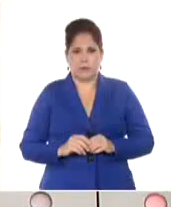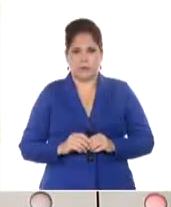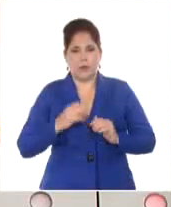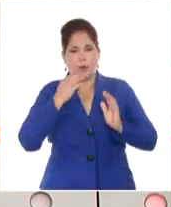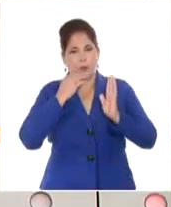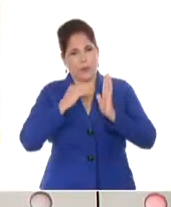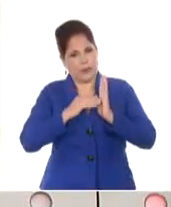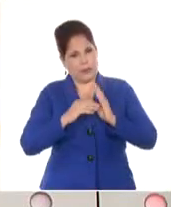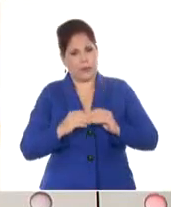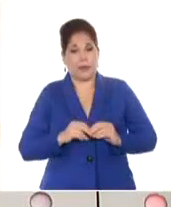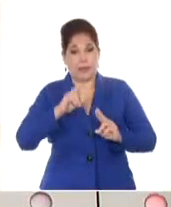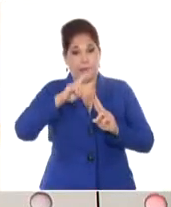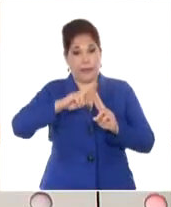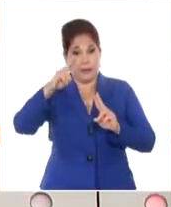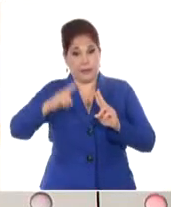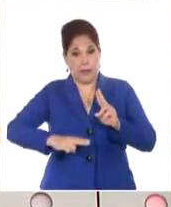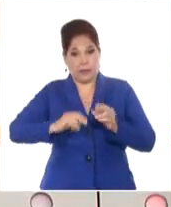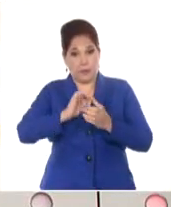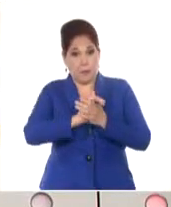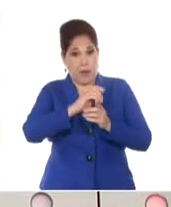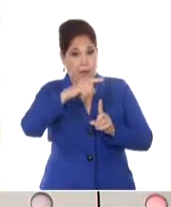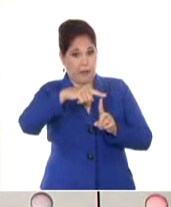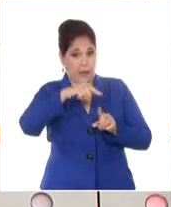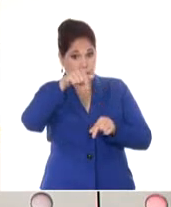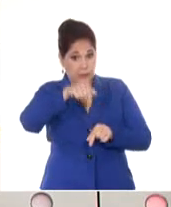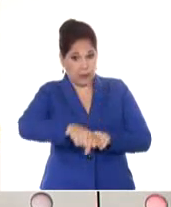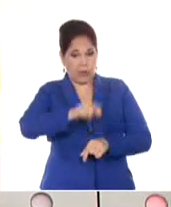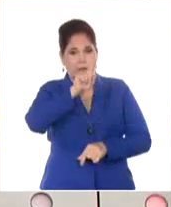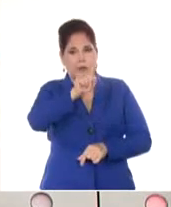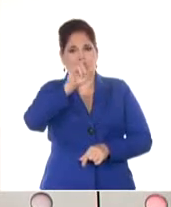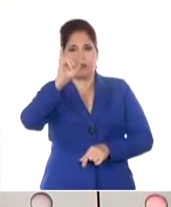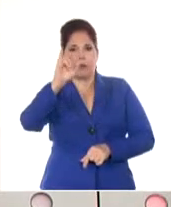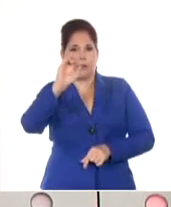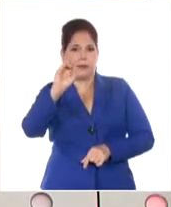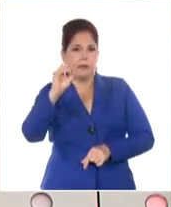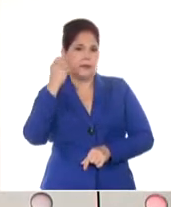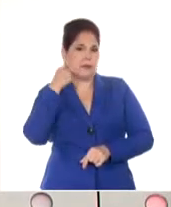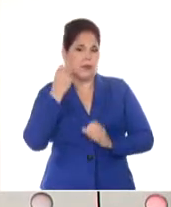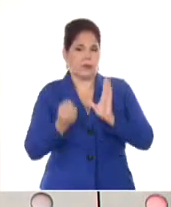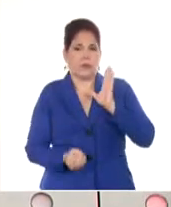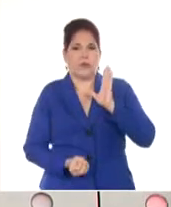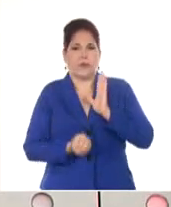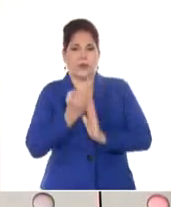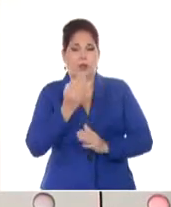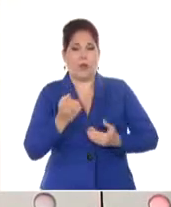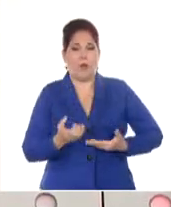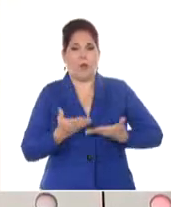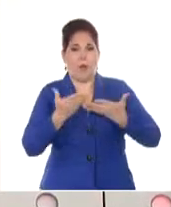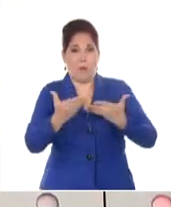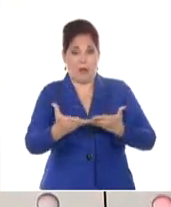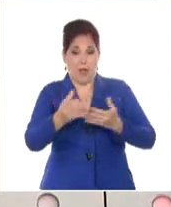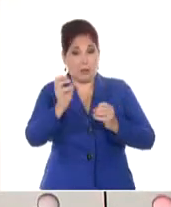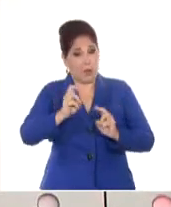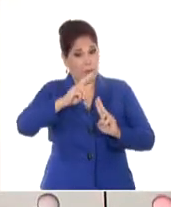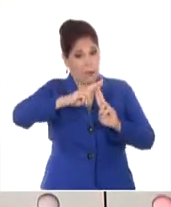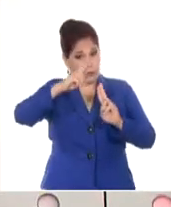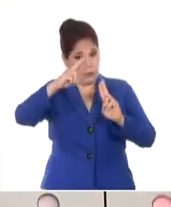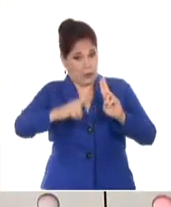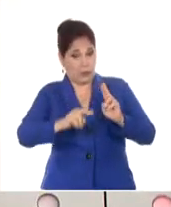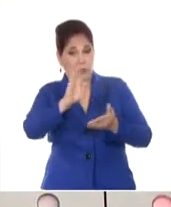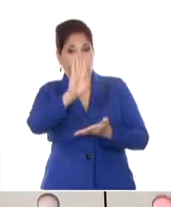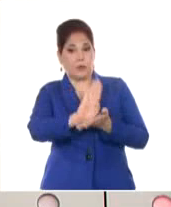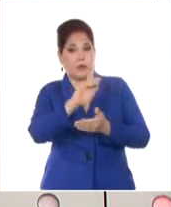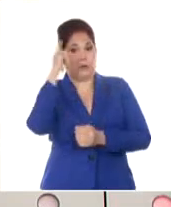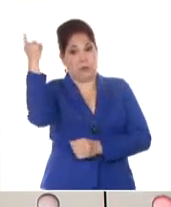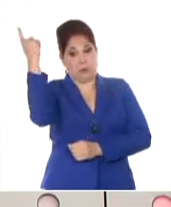Muy buenas tardes. El Teatro Sauto de Matanzas llega hoy a sus 160 años de fundado. En homenaje a esa institución, considerada Monumento